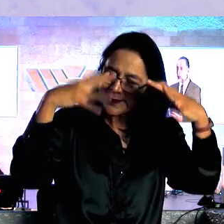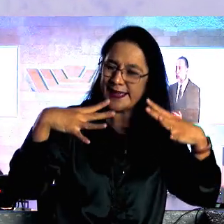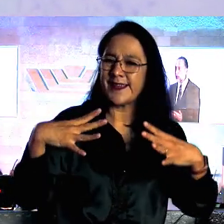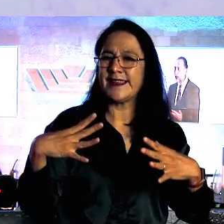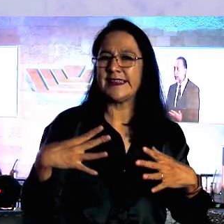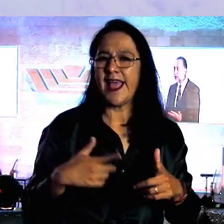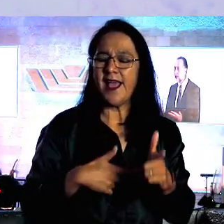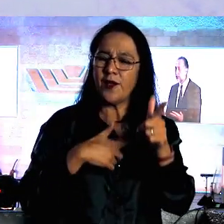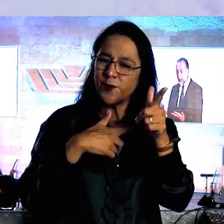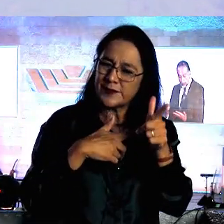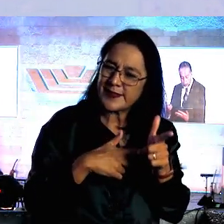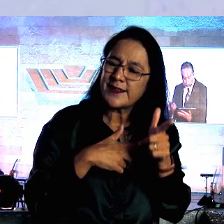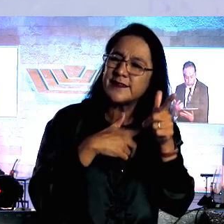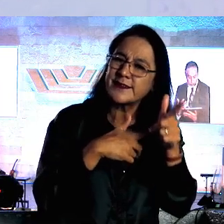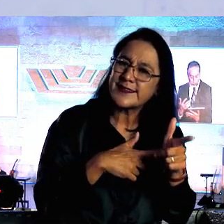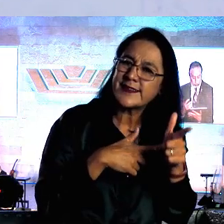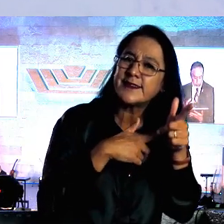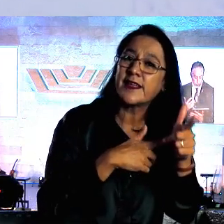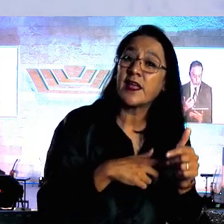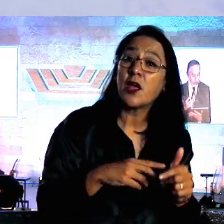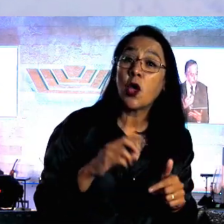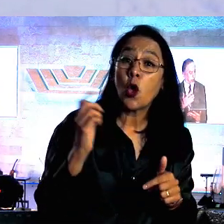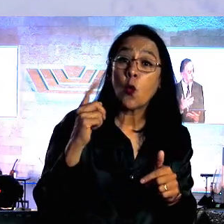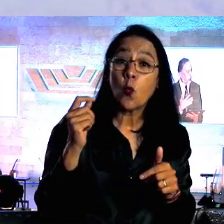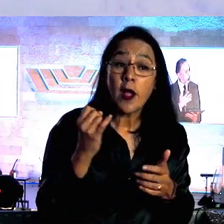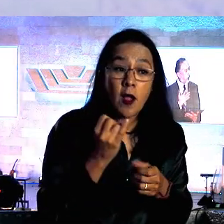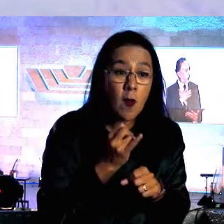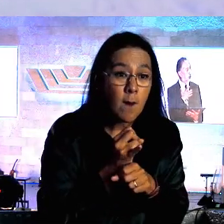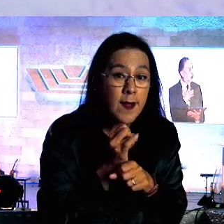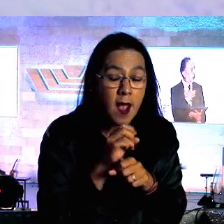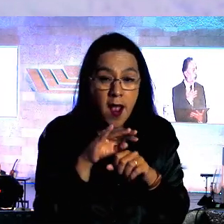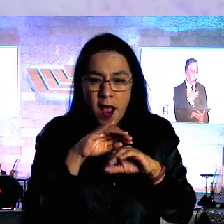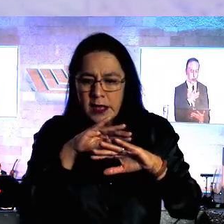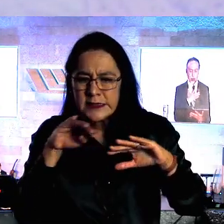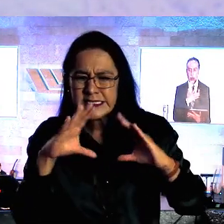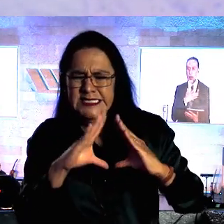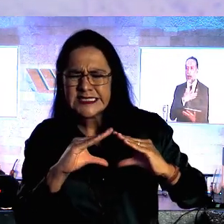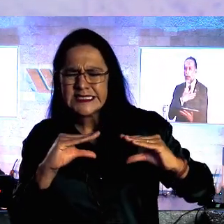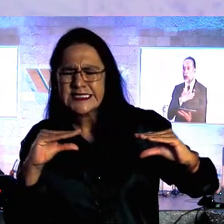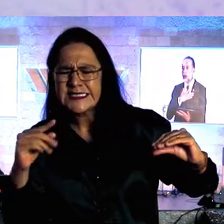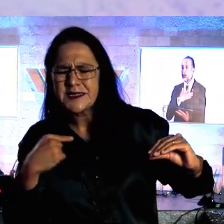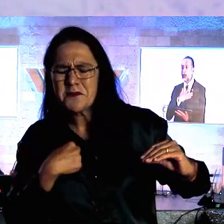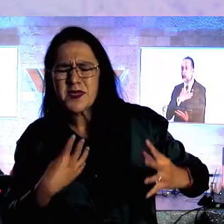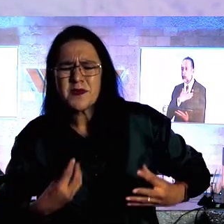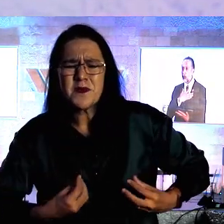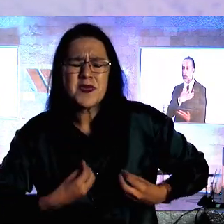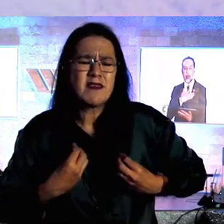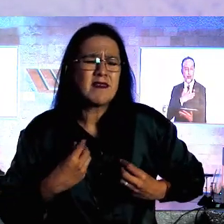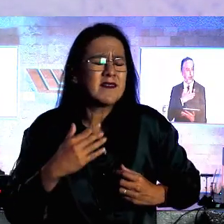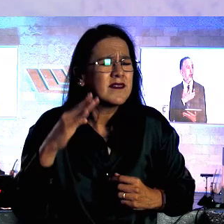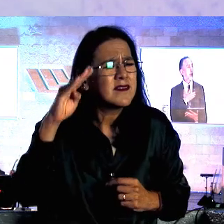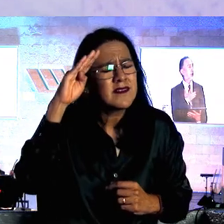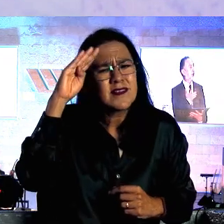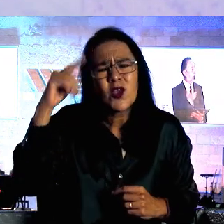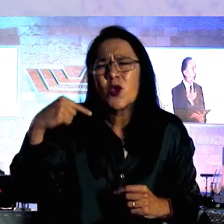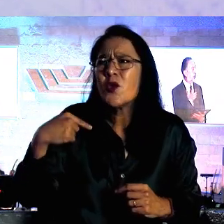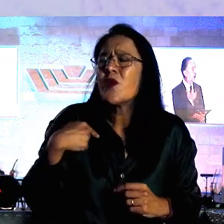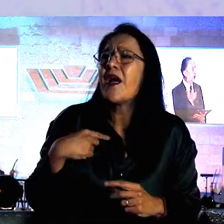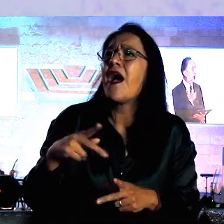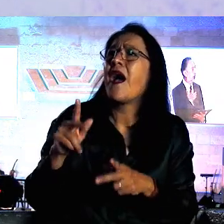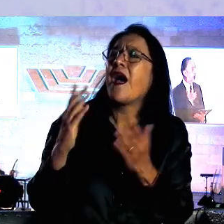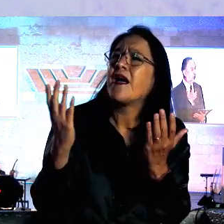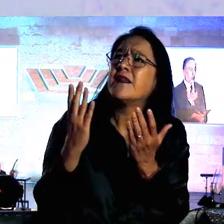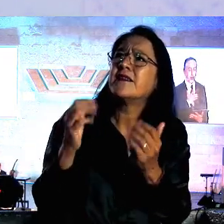que ser constante y cuando descubrimos que hay sequía en nuestra vida es momento de decirle Señor algo estoy haciendo mal